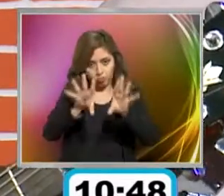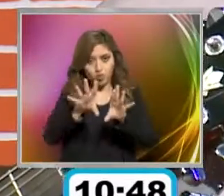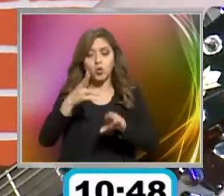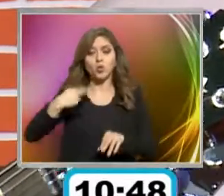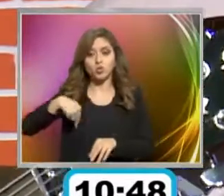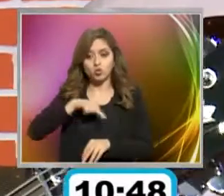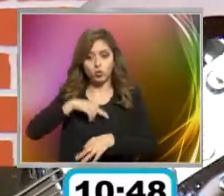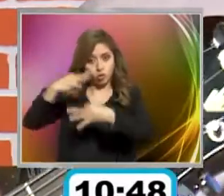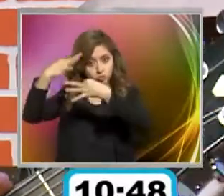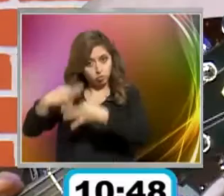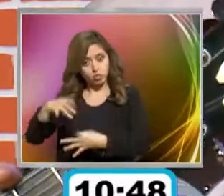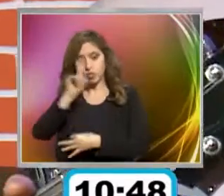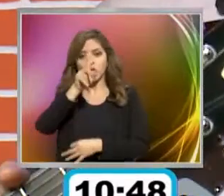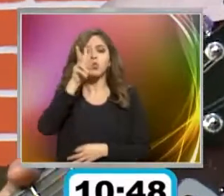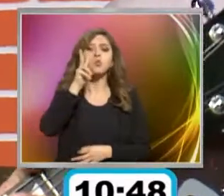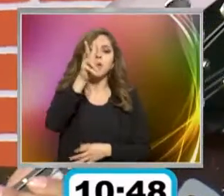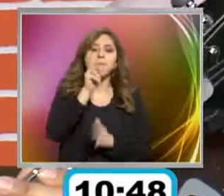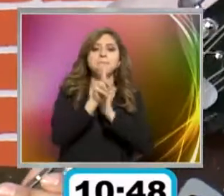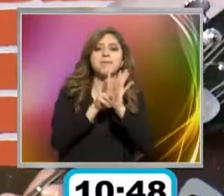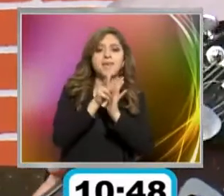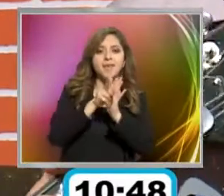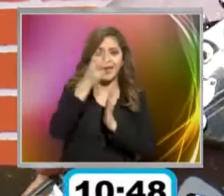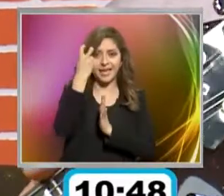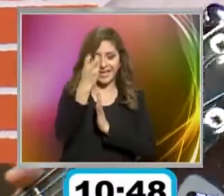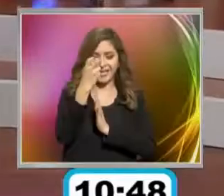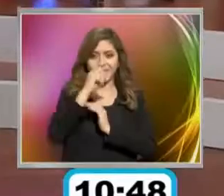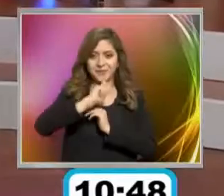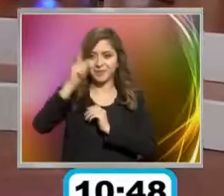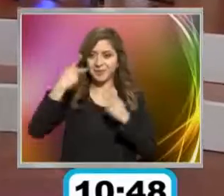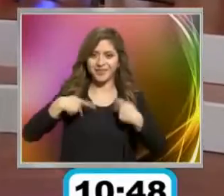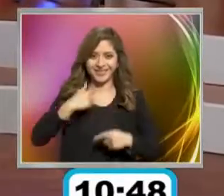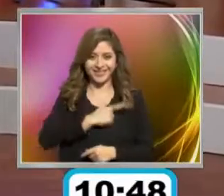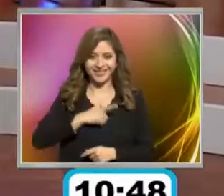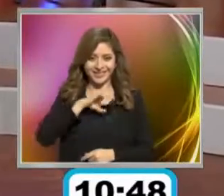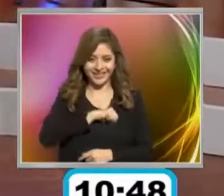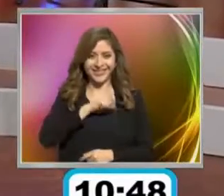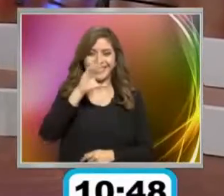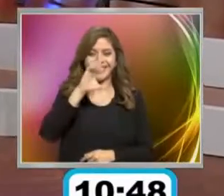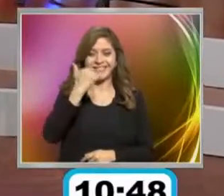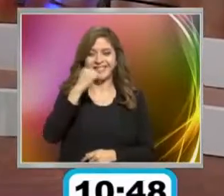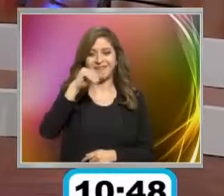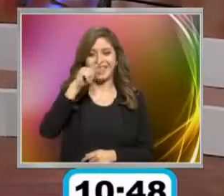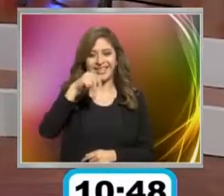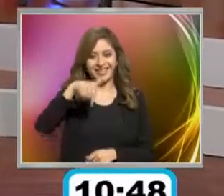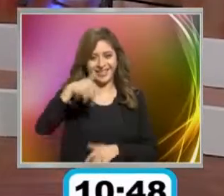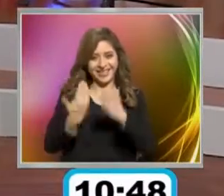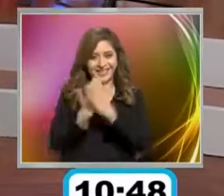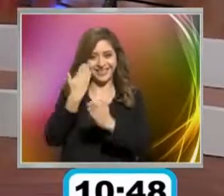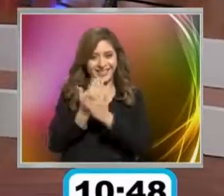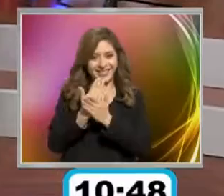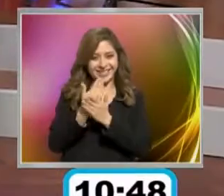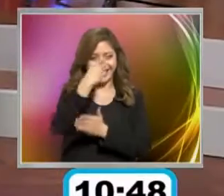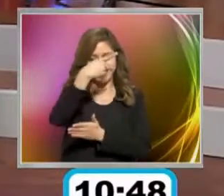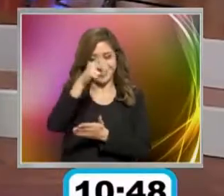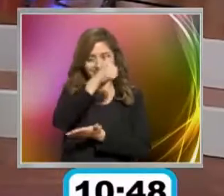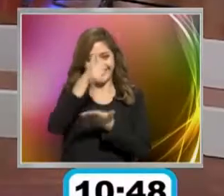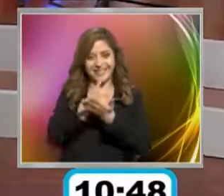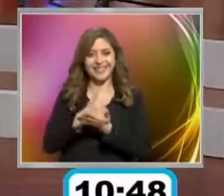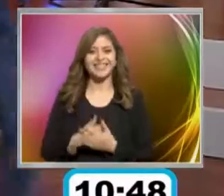sencillo oficial, pero la pueden revisar. Nos fue muy bien con este video. Perfecto, muchachos. El aplauso para Simatic, que se encuentran esta Gracias. mañana Gracias. en tus